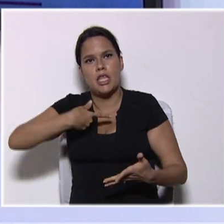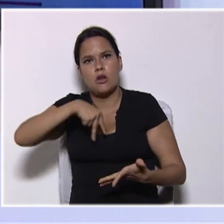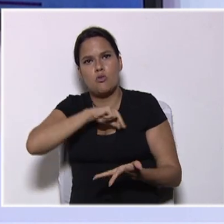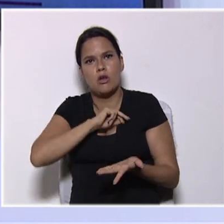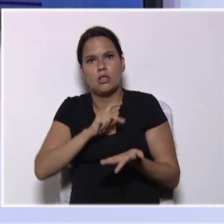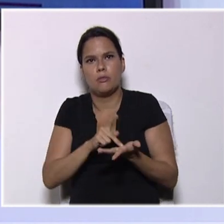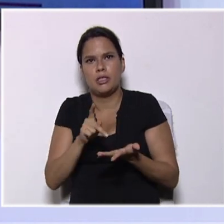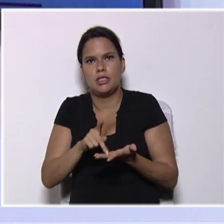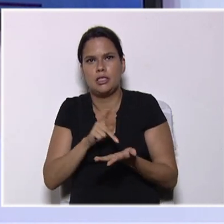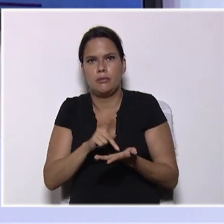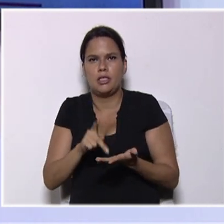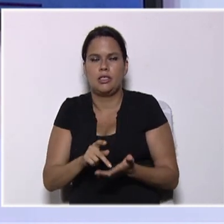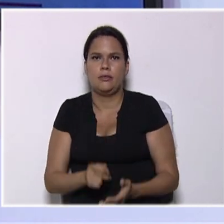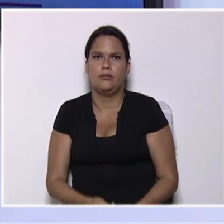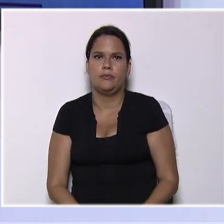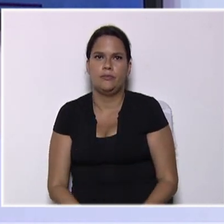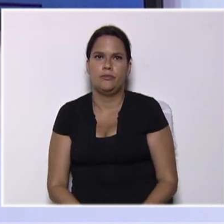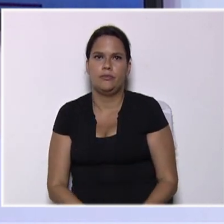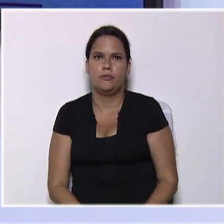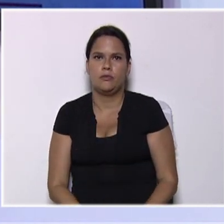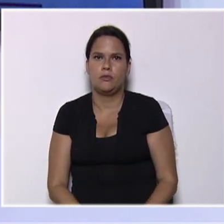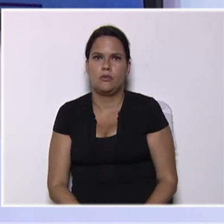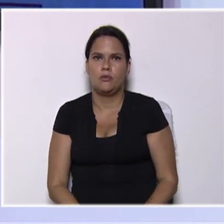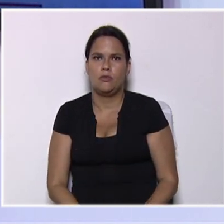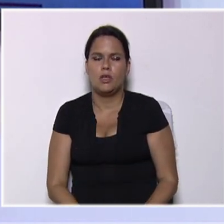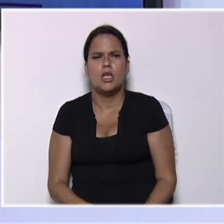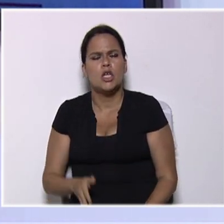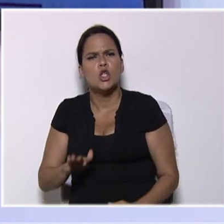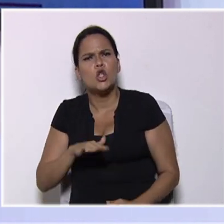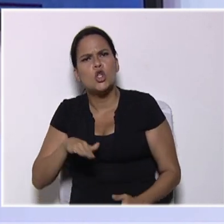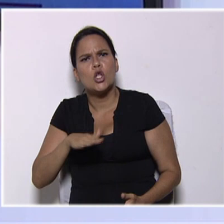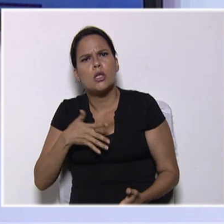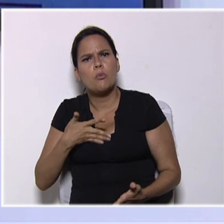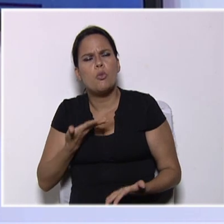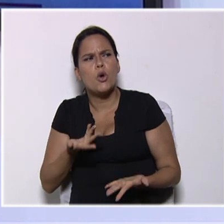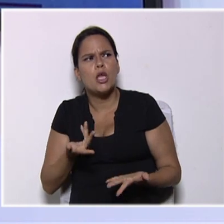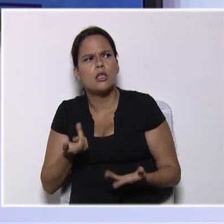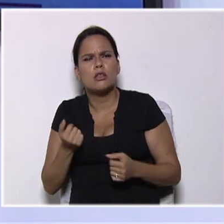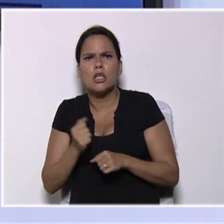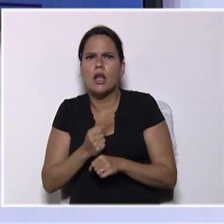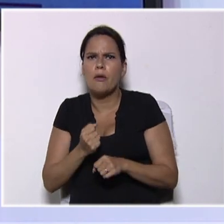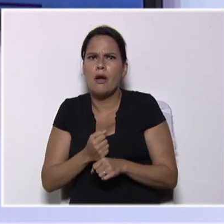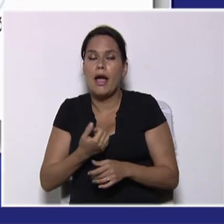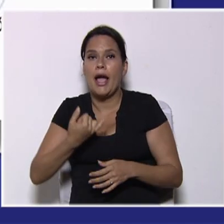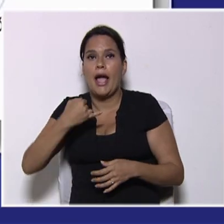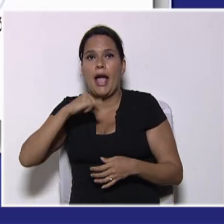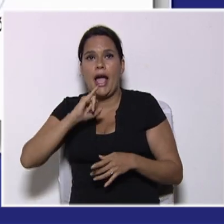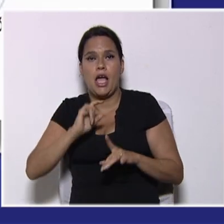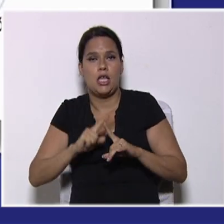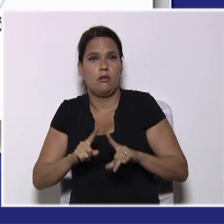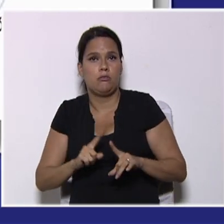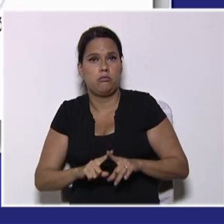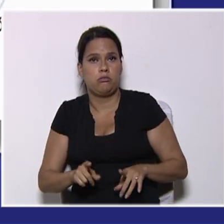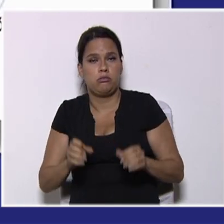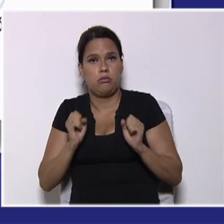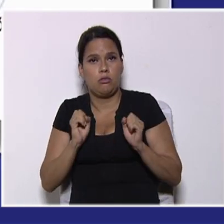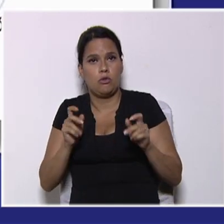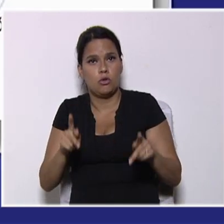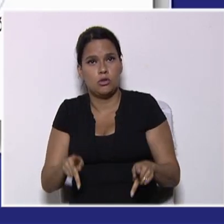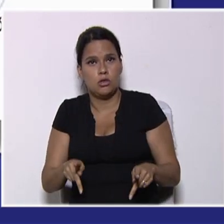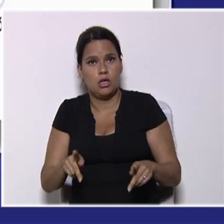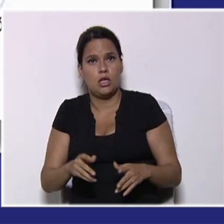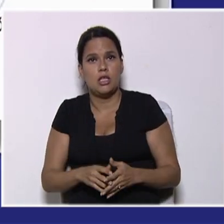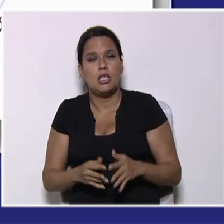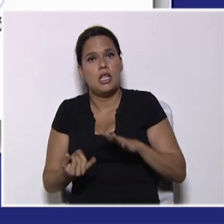participantes. ¿Y dónde pudiesen estar ubicados a nivel laboral? Hay una gama de oportunidades, desde los